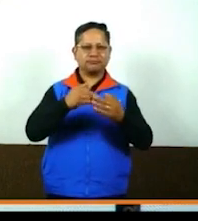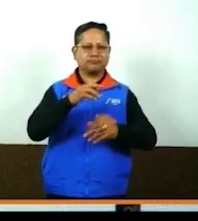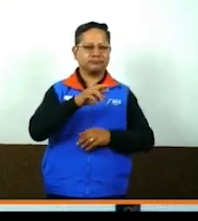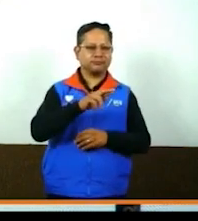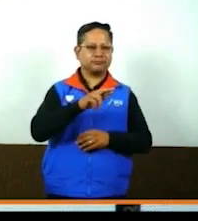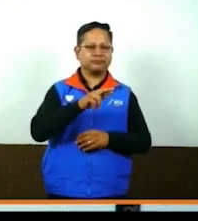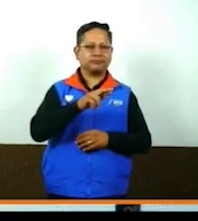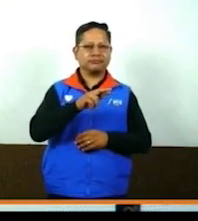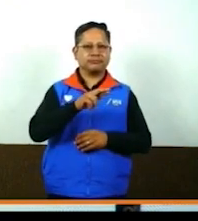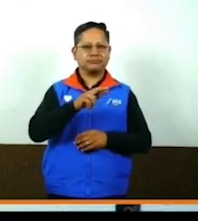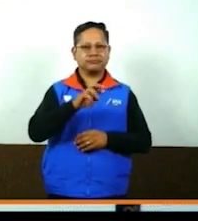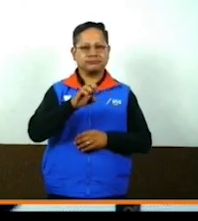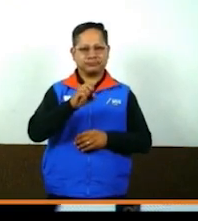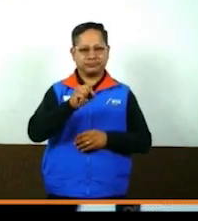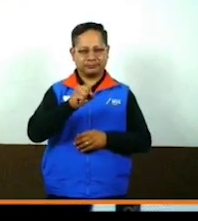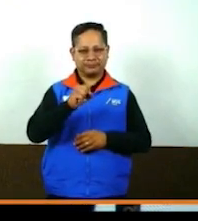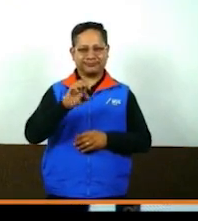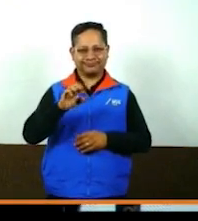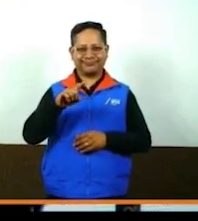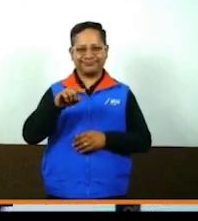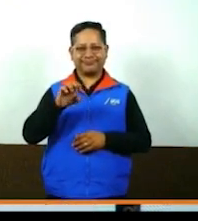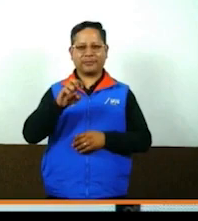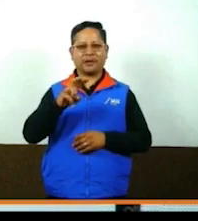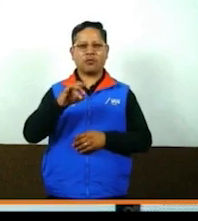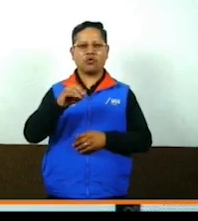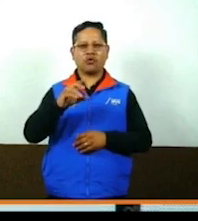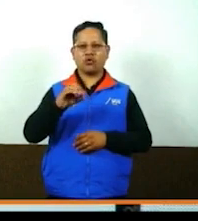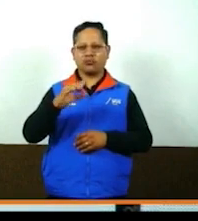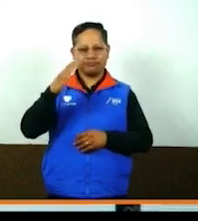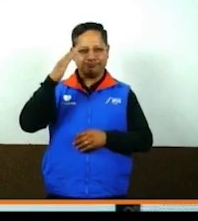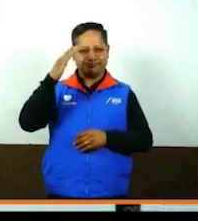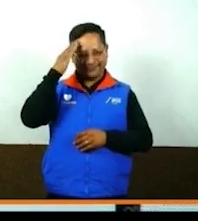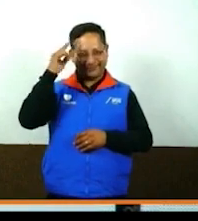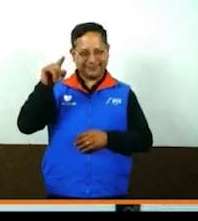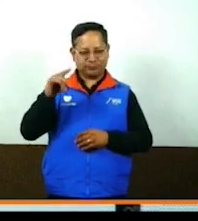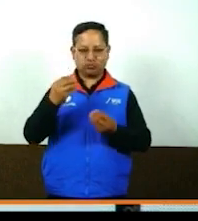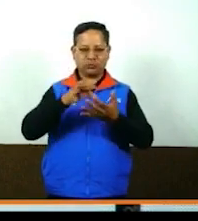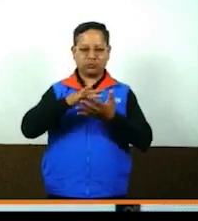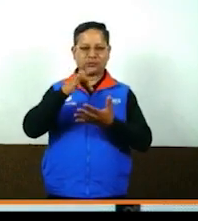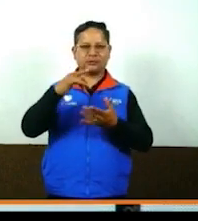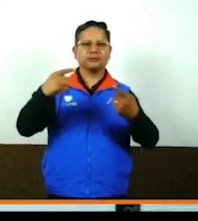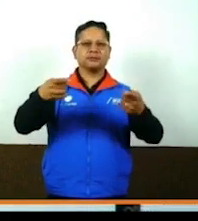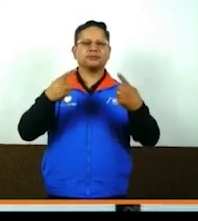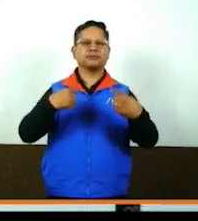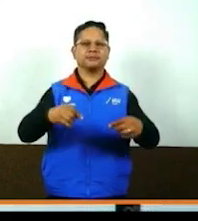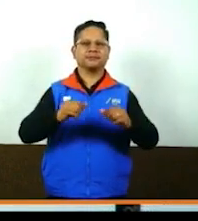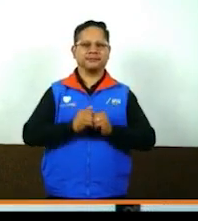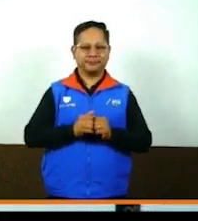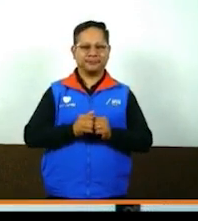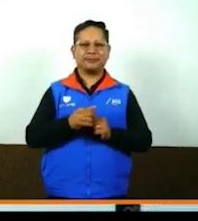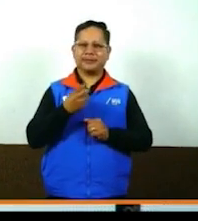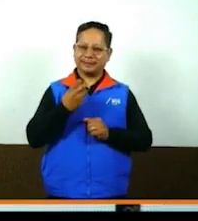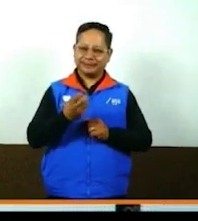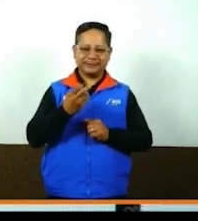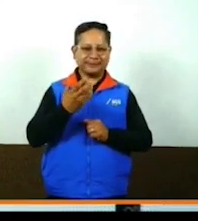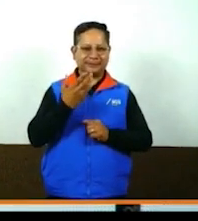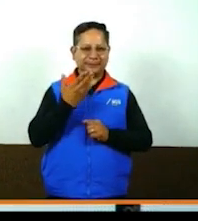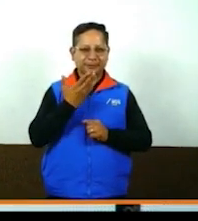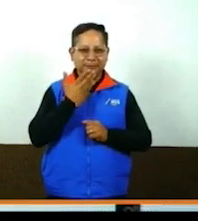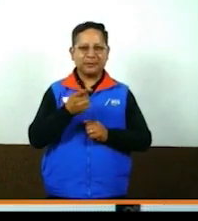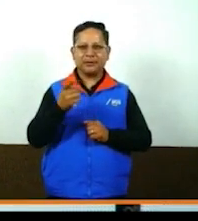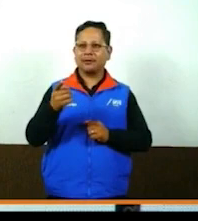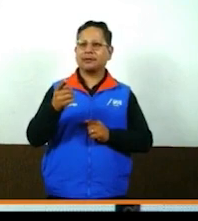RCE encabezada por Evodio Sánchez. Pues muchísimas gracias y pasamos a la parte ahora sí que nos